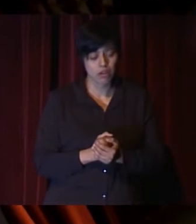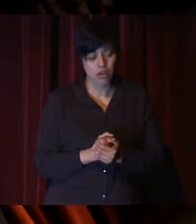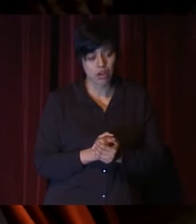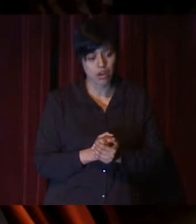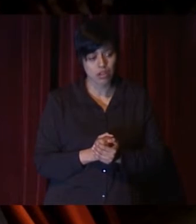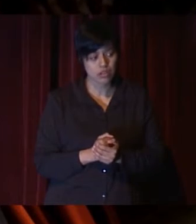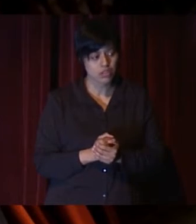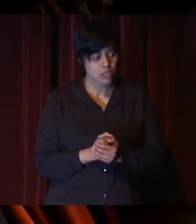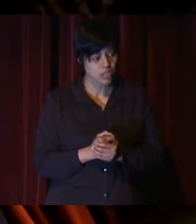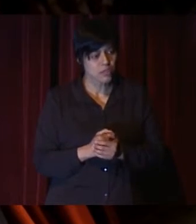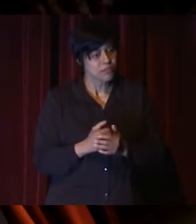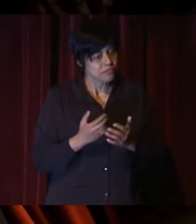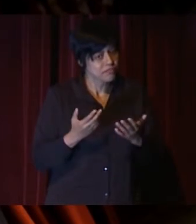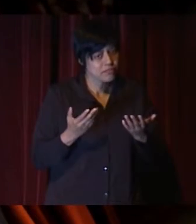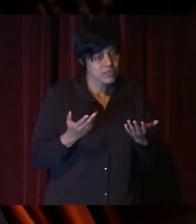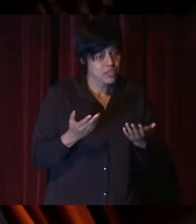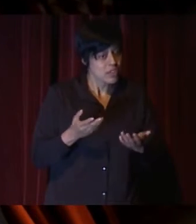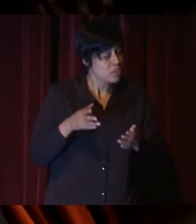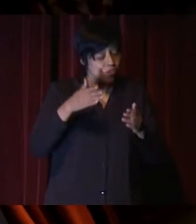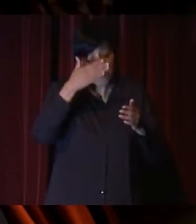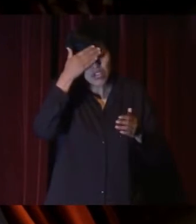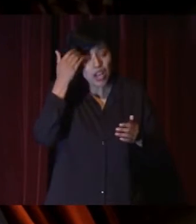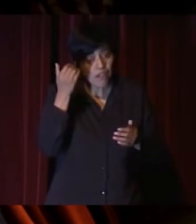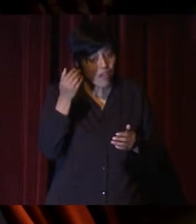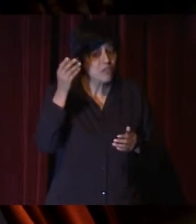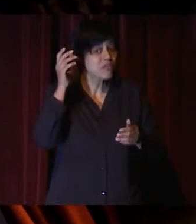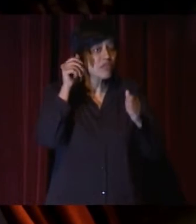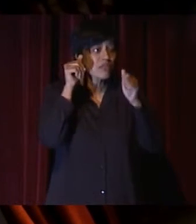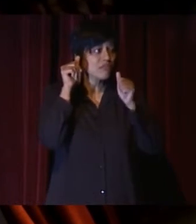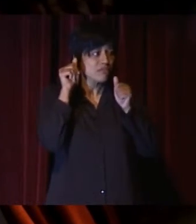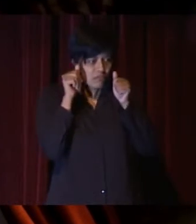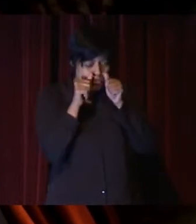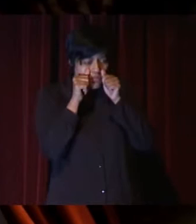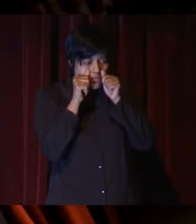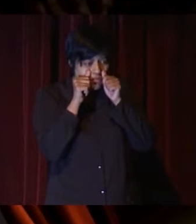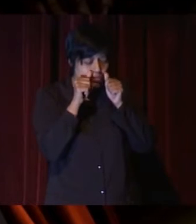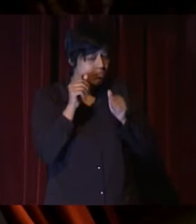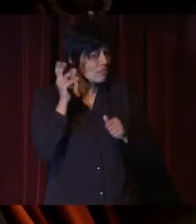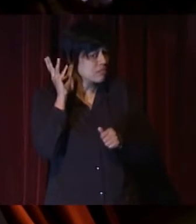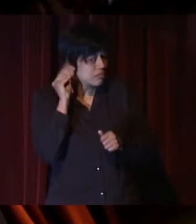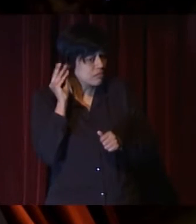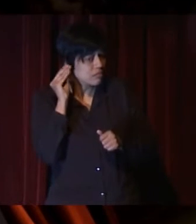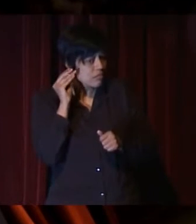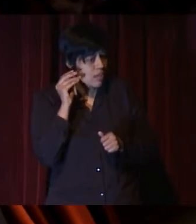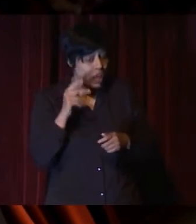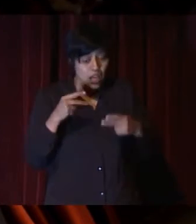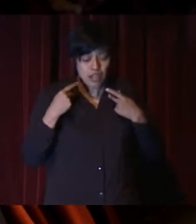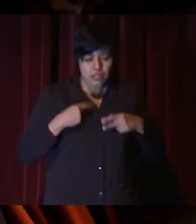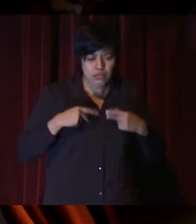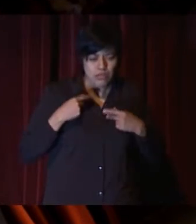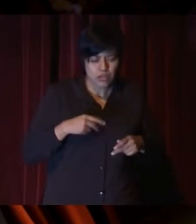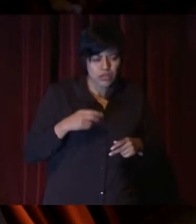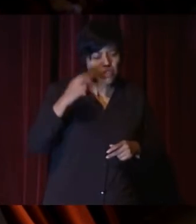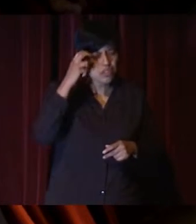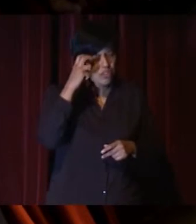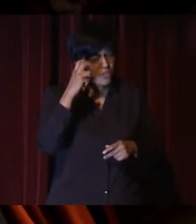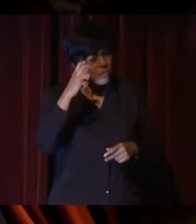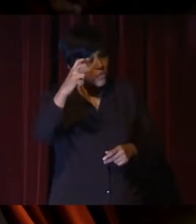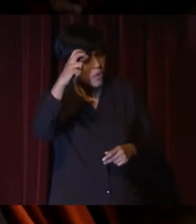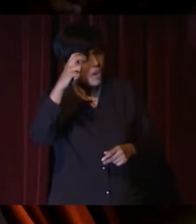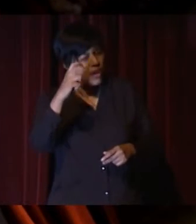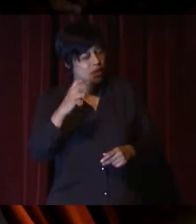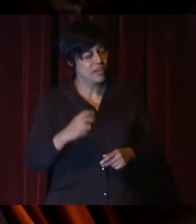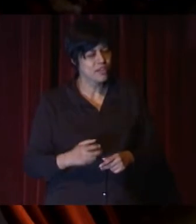y realmente nunca sabes quién te está escuchando porque estas personas son personas con sueños con aspiraciones tienen alguien a quien aman